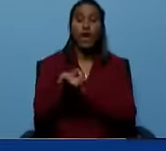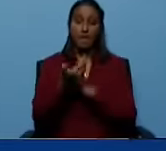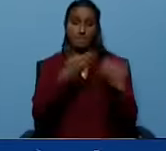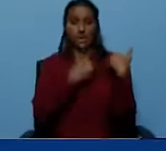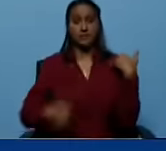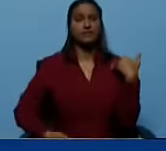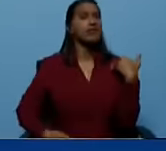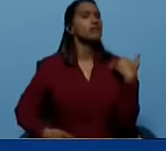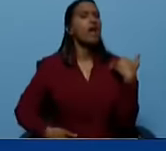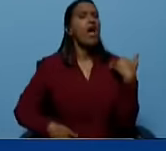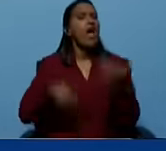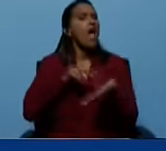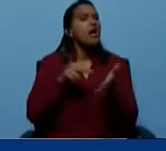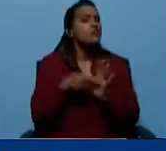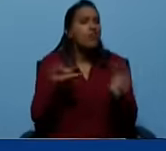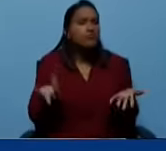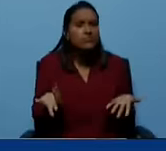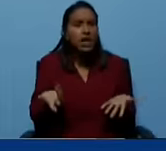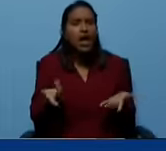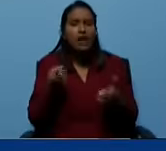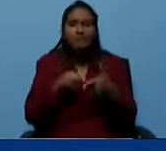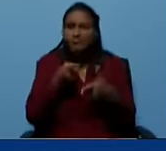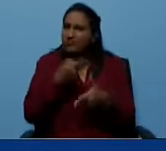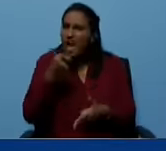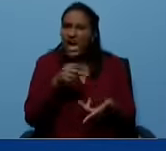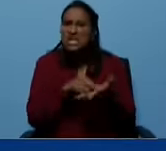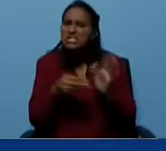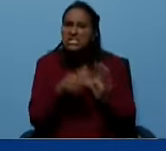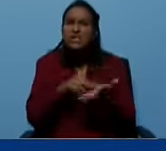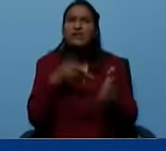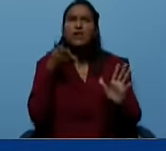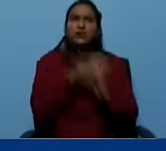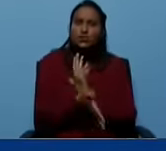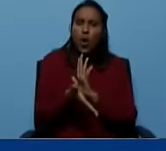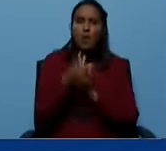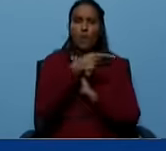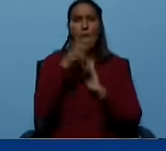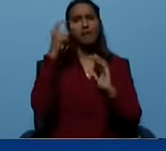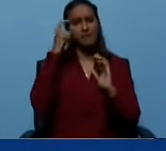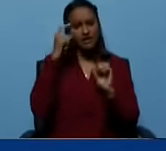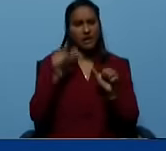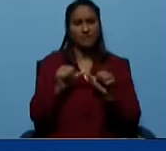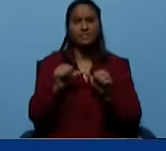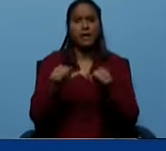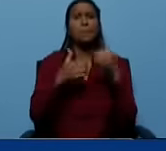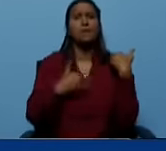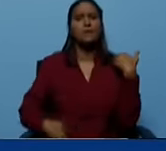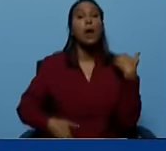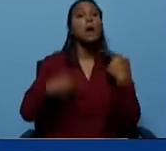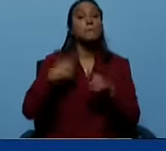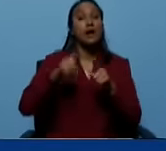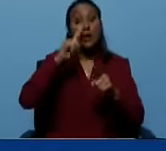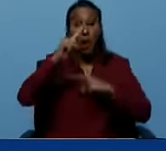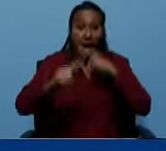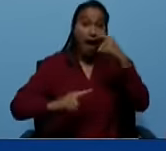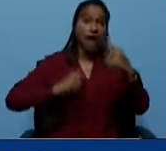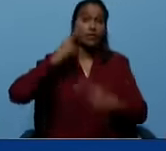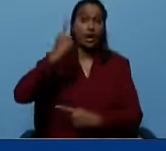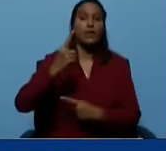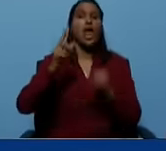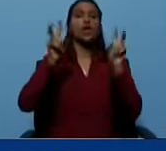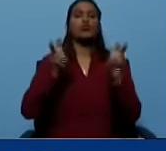qué se debe esa vigencia? Teniendo en cuenta, además, que en el mandato que comenzará el año que viene, usted